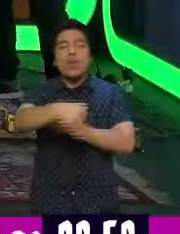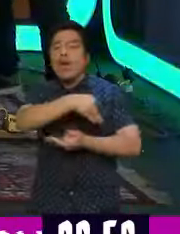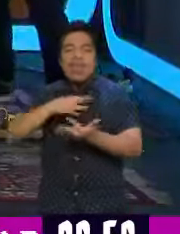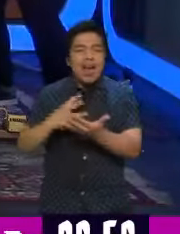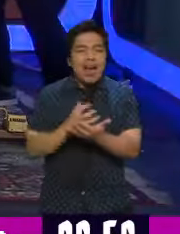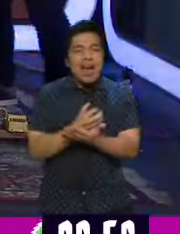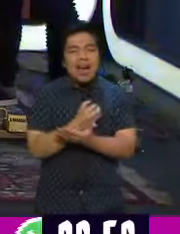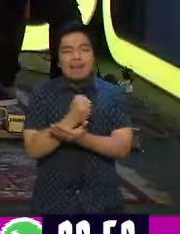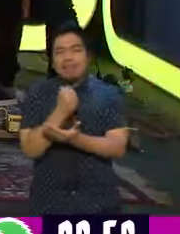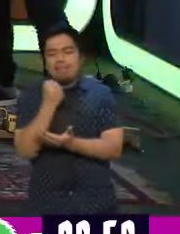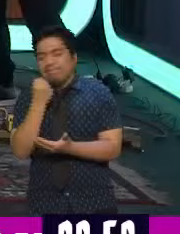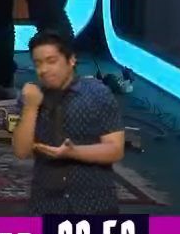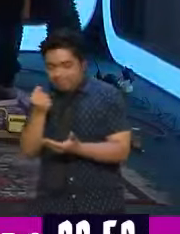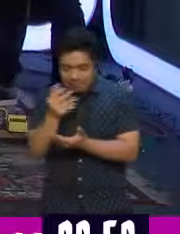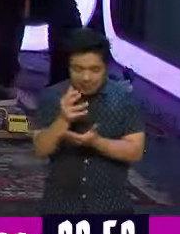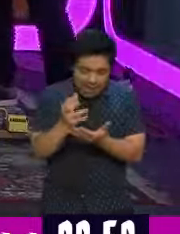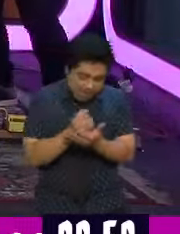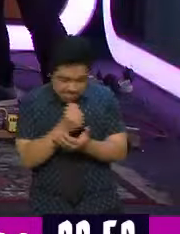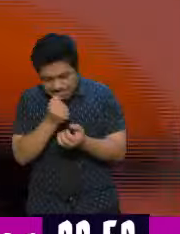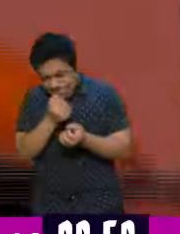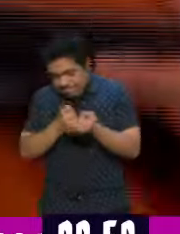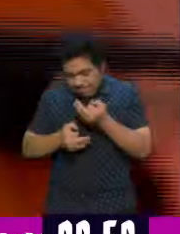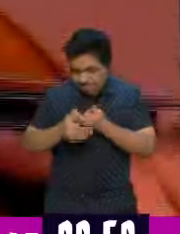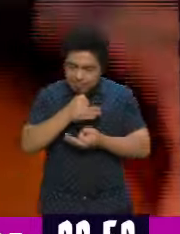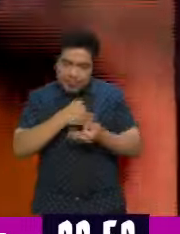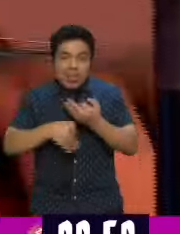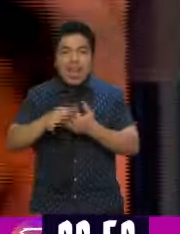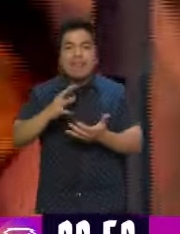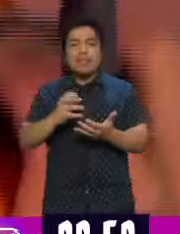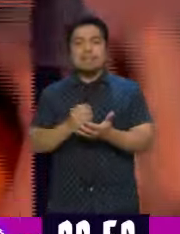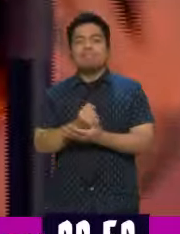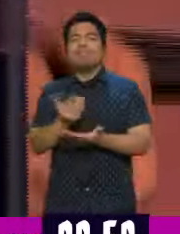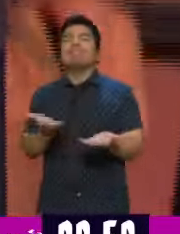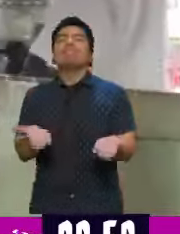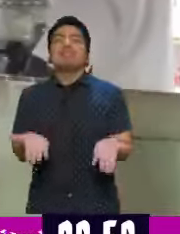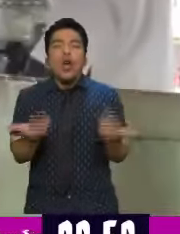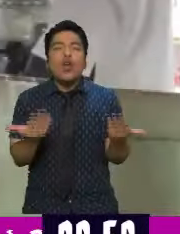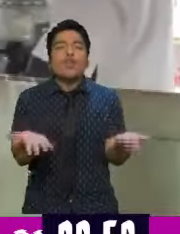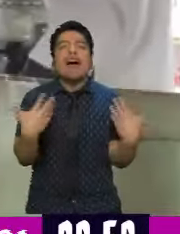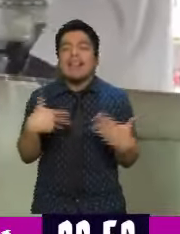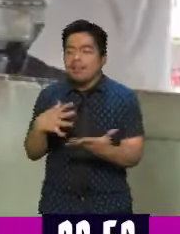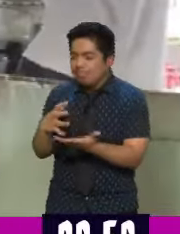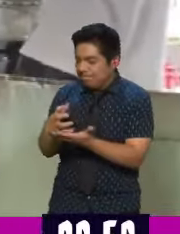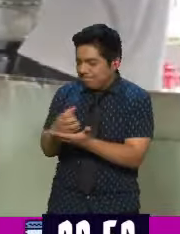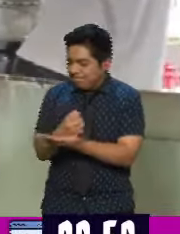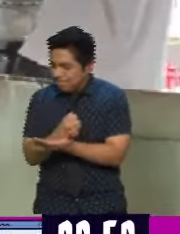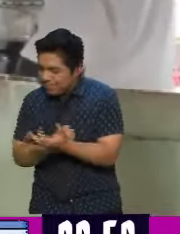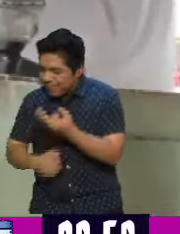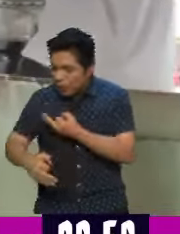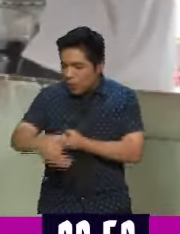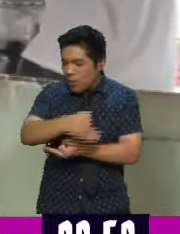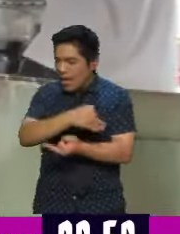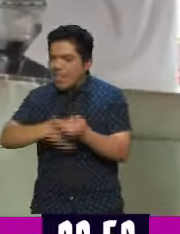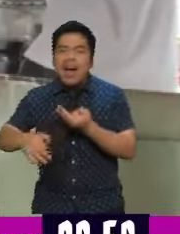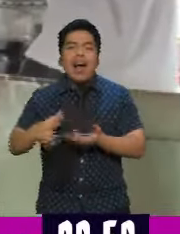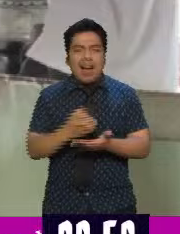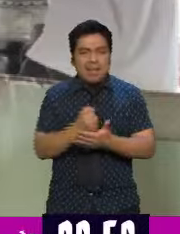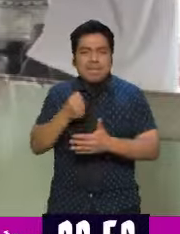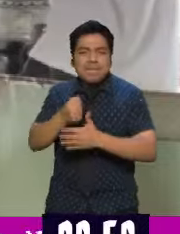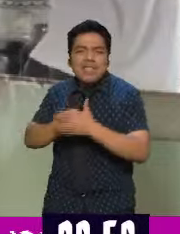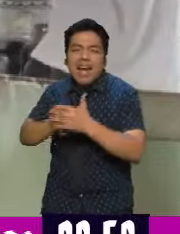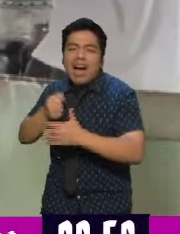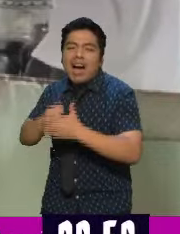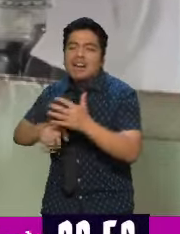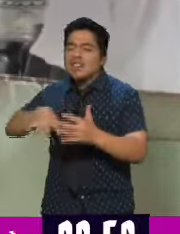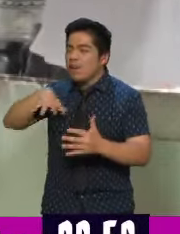todo nada, vamos por todo nada, vamos por todo nada, vamos por todo nada. Vamos por todo nada.